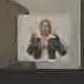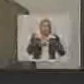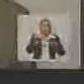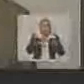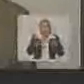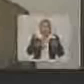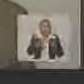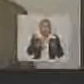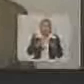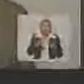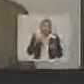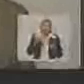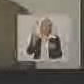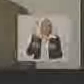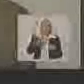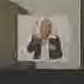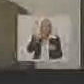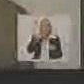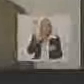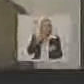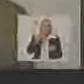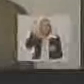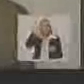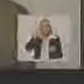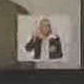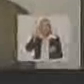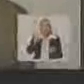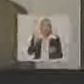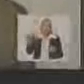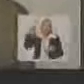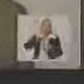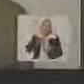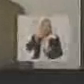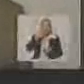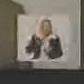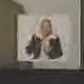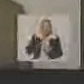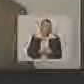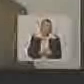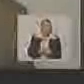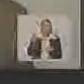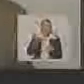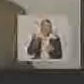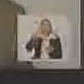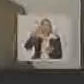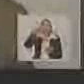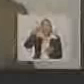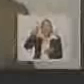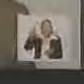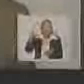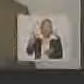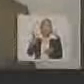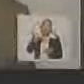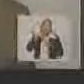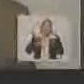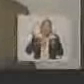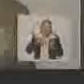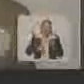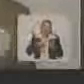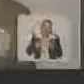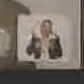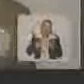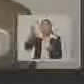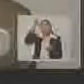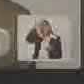de desarrollo educativo, de desarrollo ocupacional, de expresión artística, de expresión deportiva,